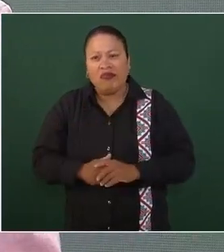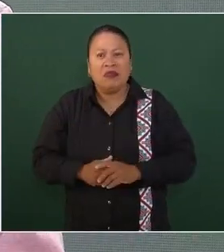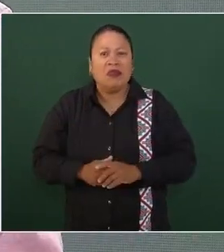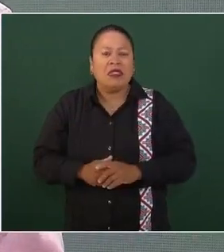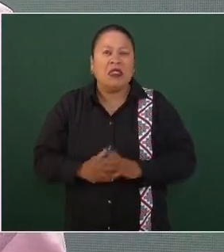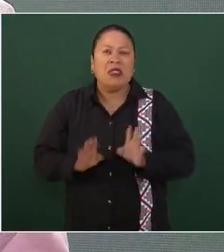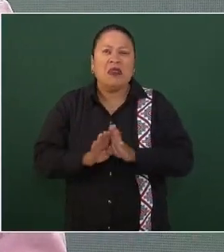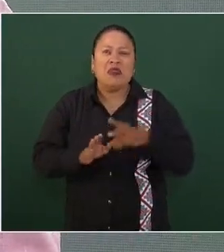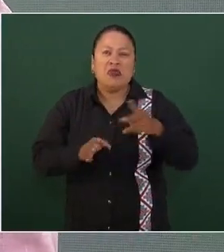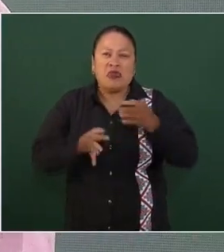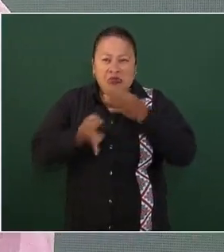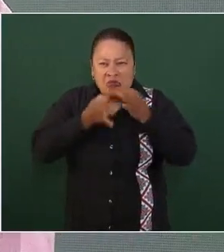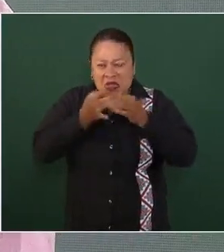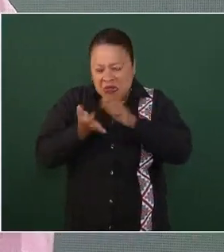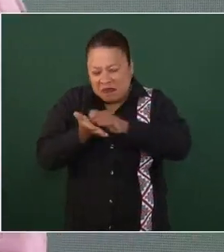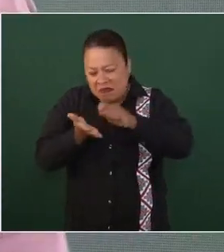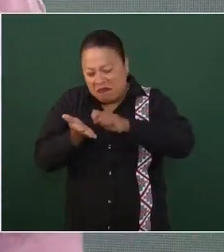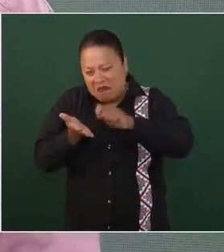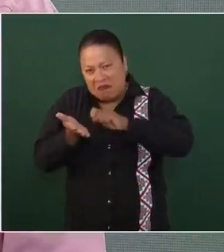sus mensajes